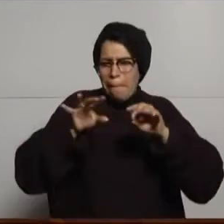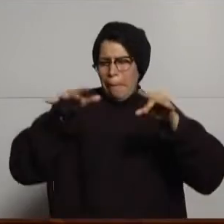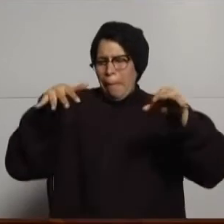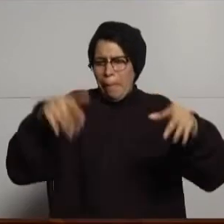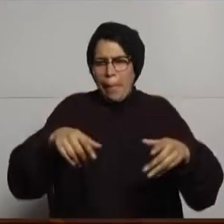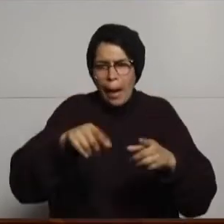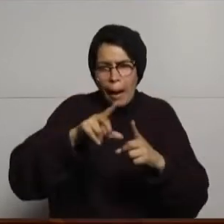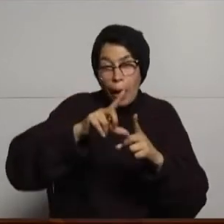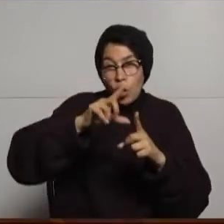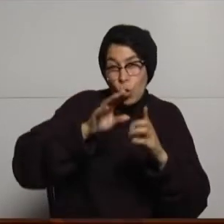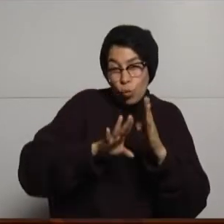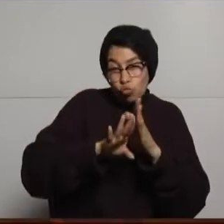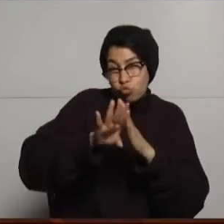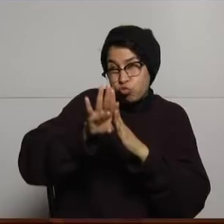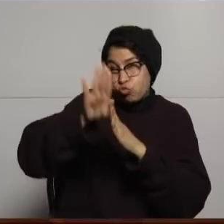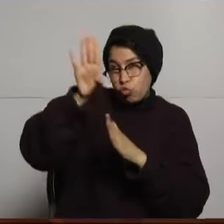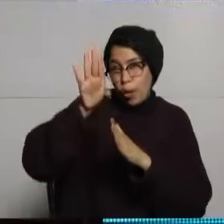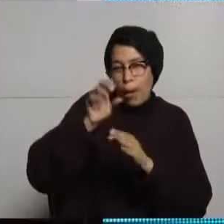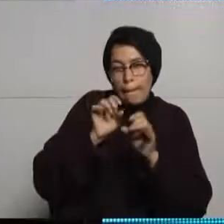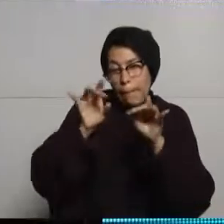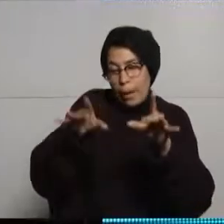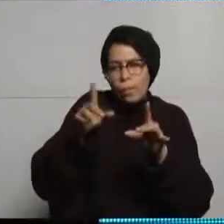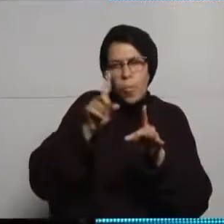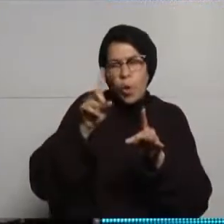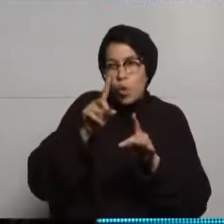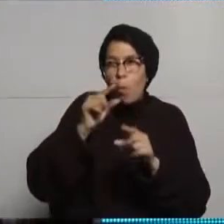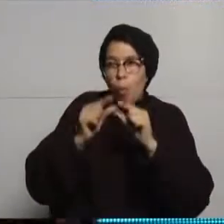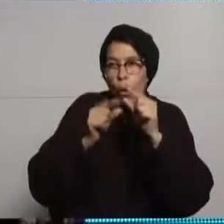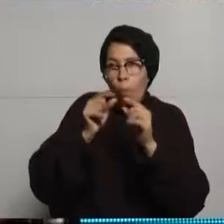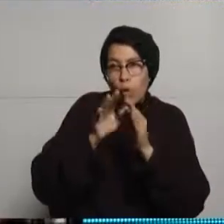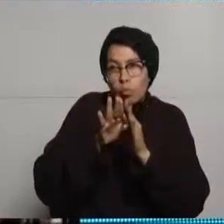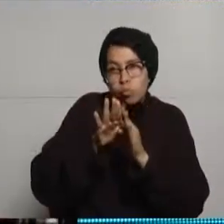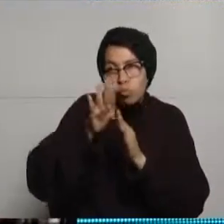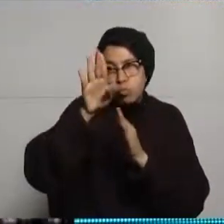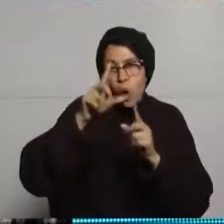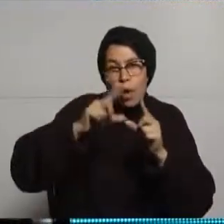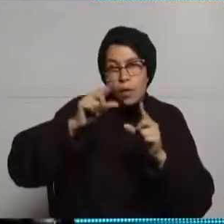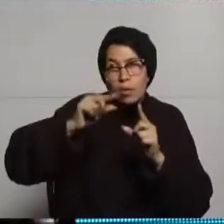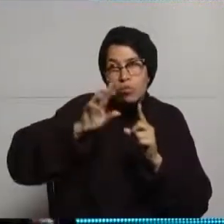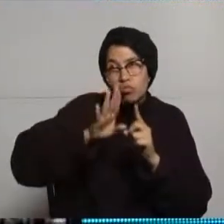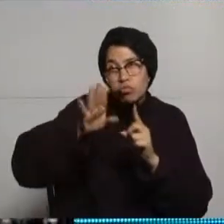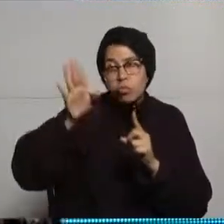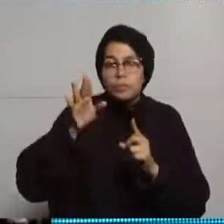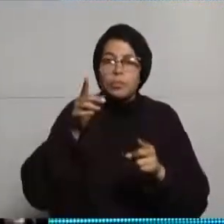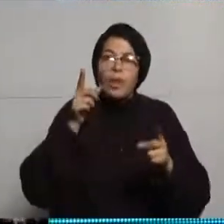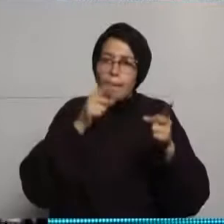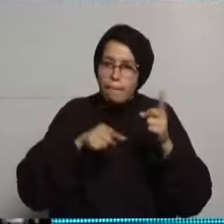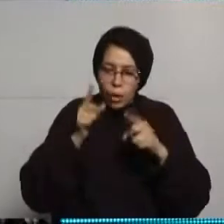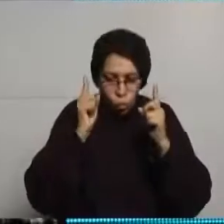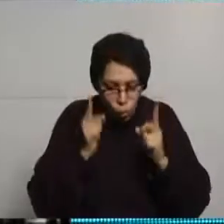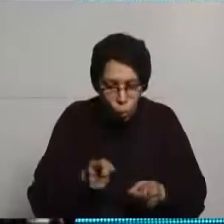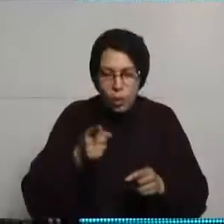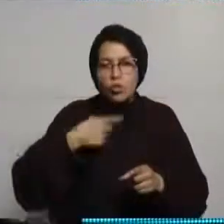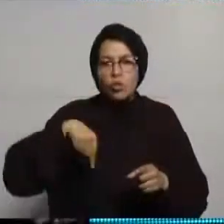Por ejemplo, el mapa pasó que, si bien arrancó siendo donde que se pudieran plasmar iniciativas para apoyo de lo que era